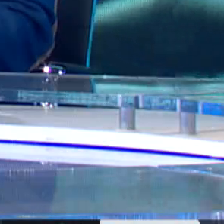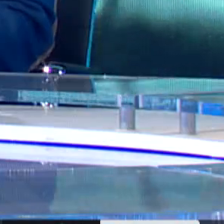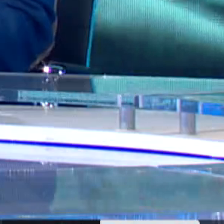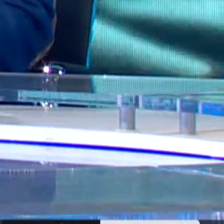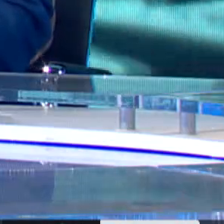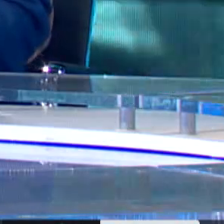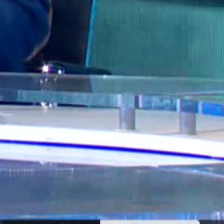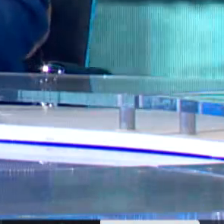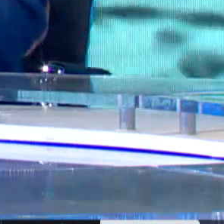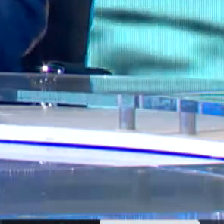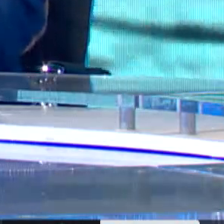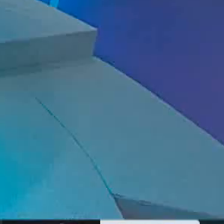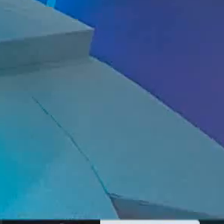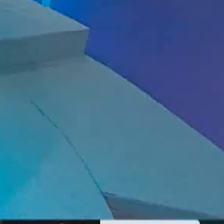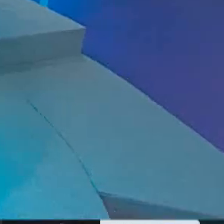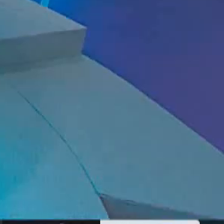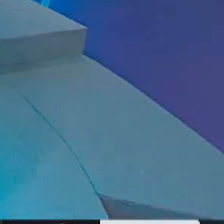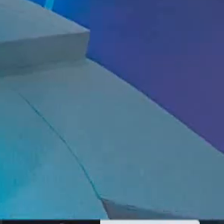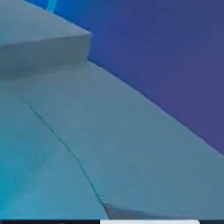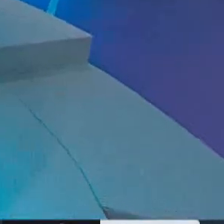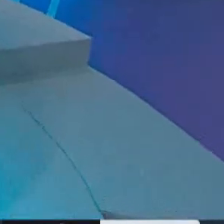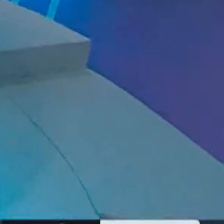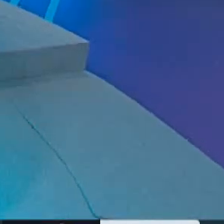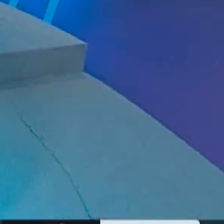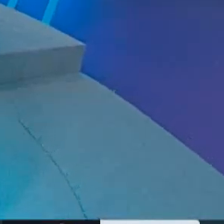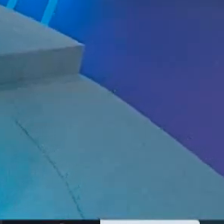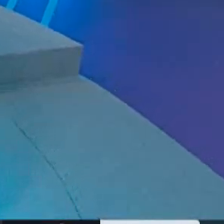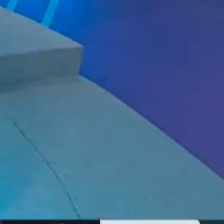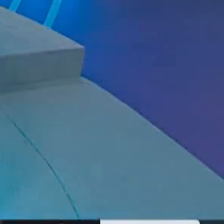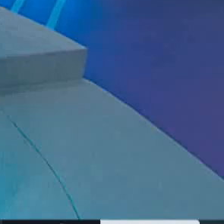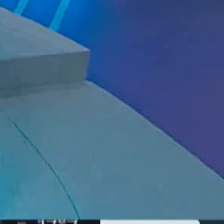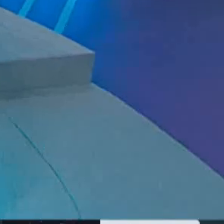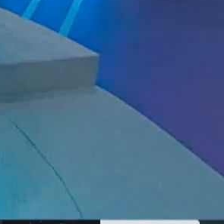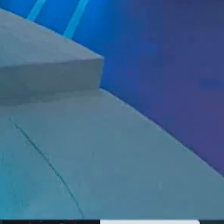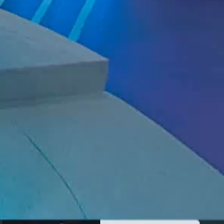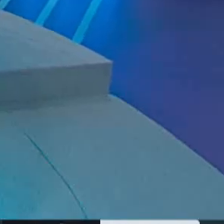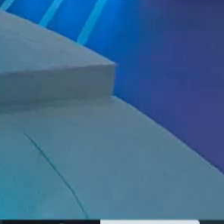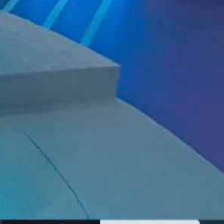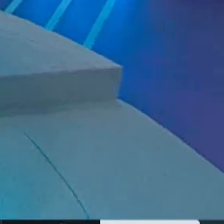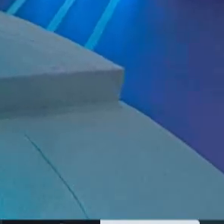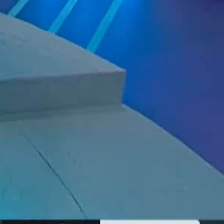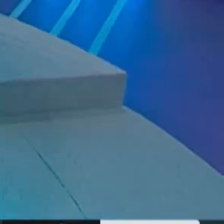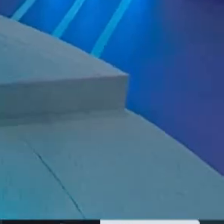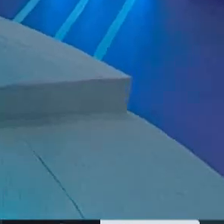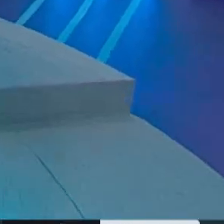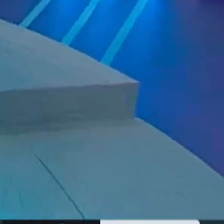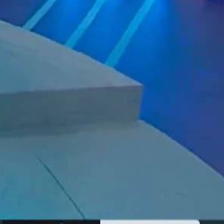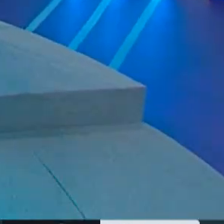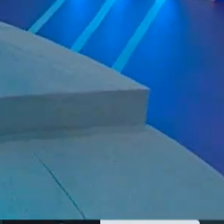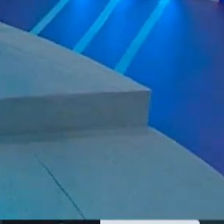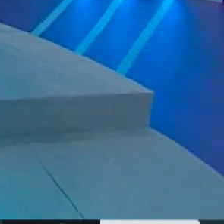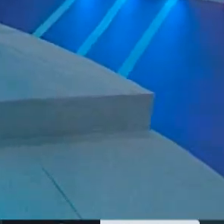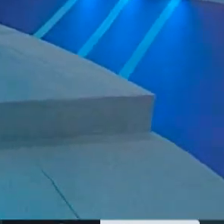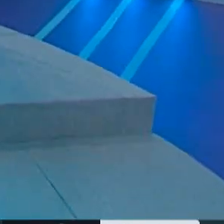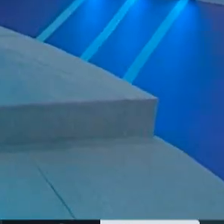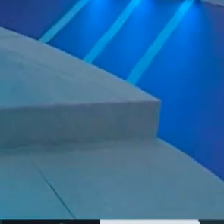Jonathan Karzenbaum. Gracias por haber venido. Muchas gracias por la invitación. Por favor. Jonathan, empezamos con el comienzo. ¿Qué fue el Holocausto? Bueno, el